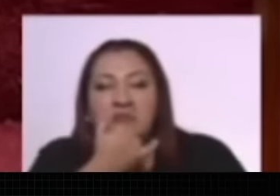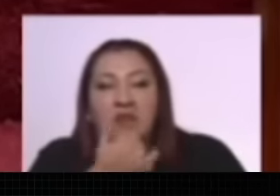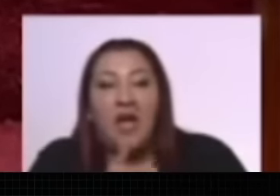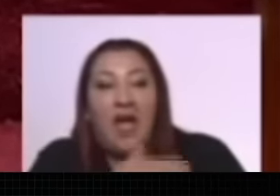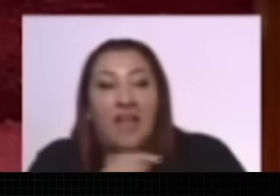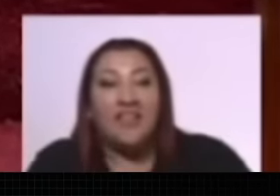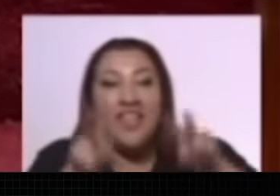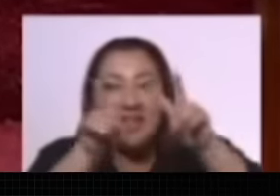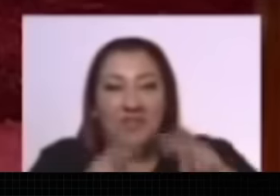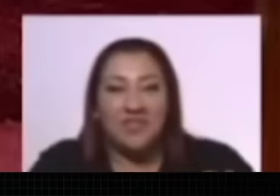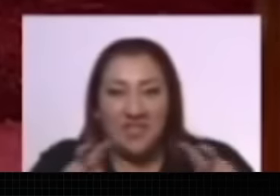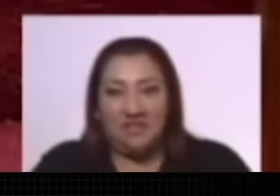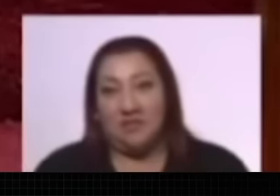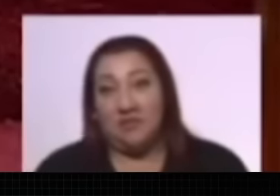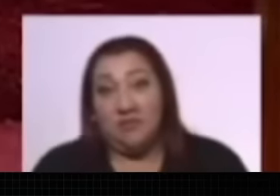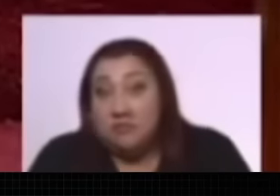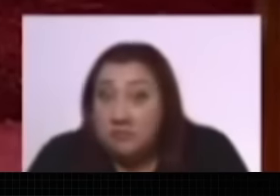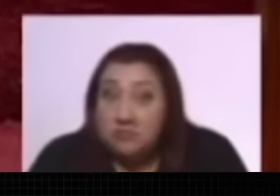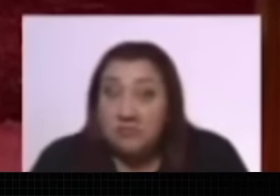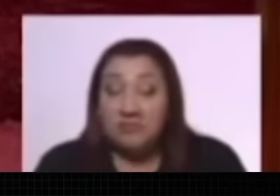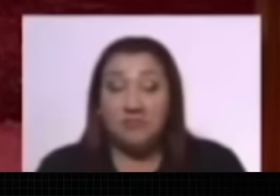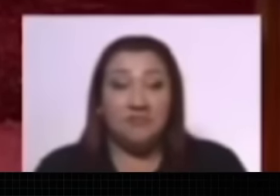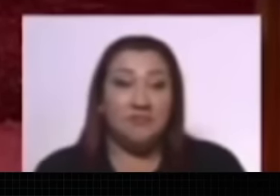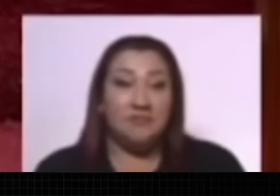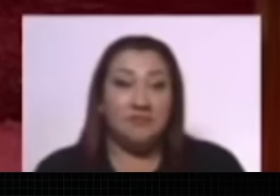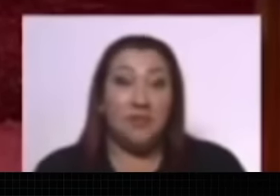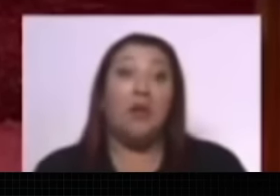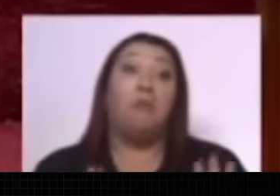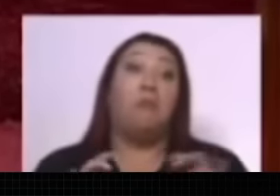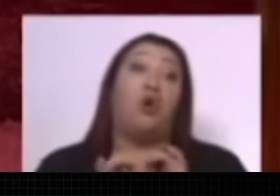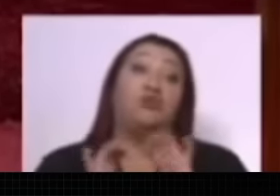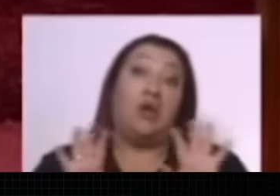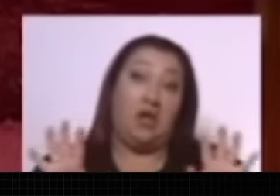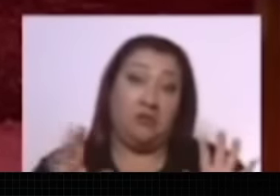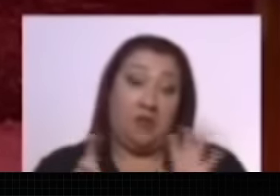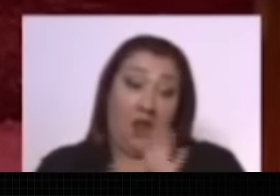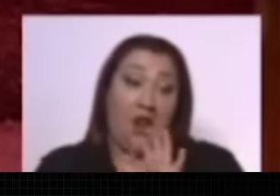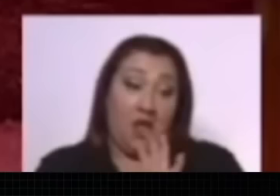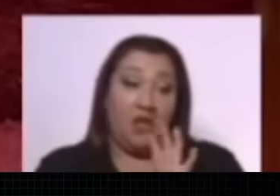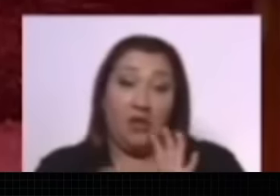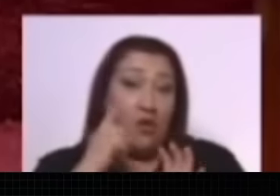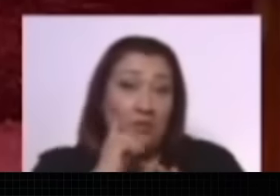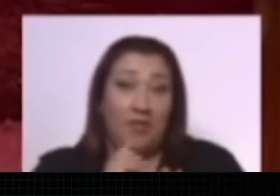dicha investigación. Por si acaso la ley...